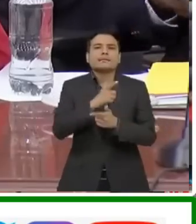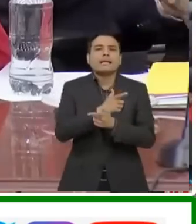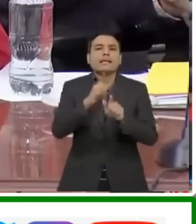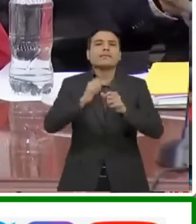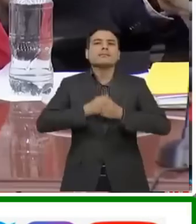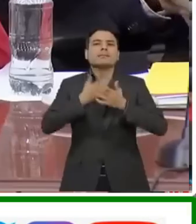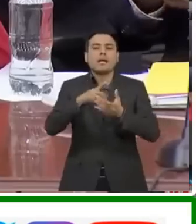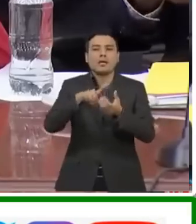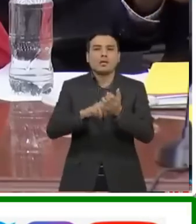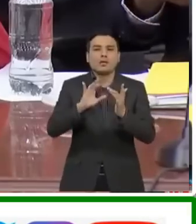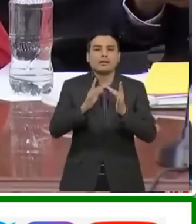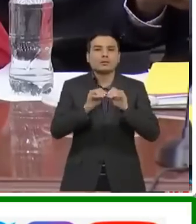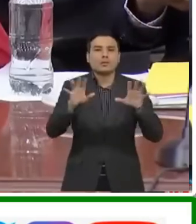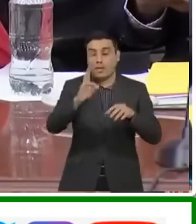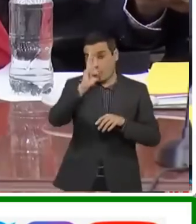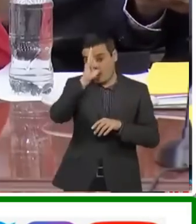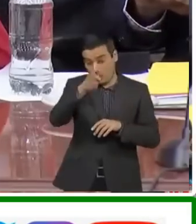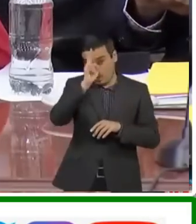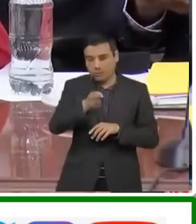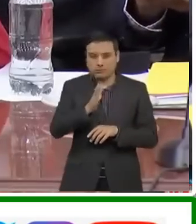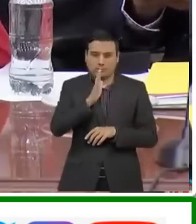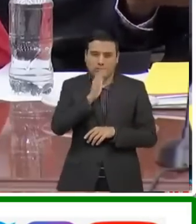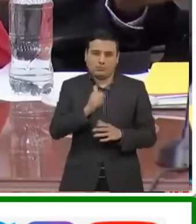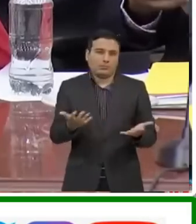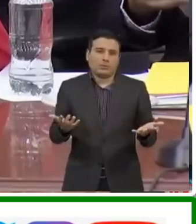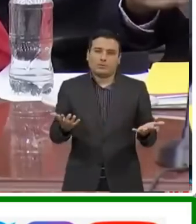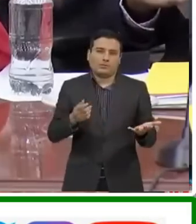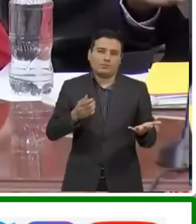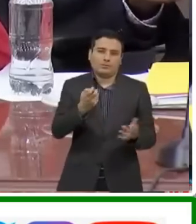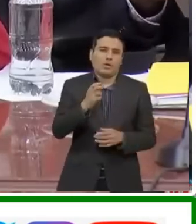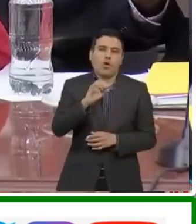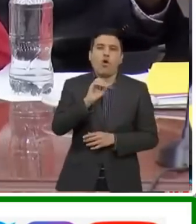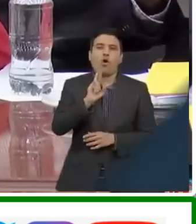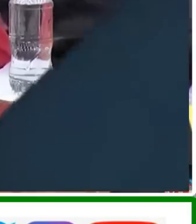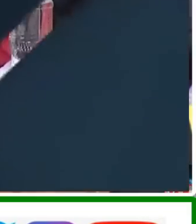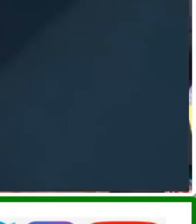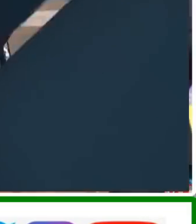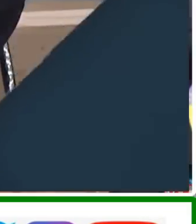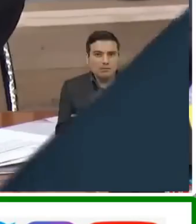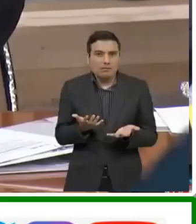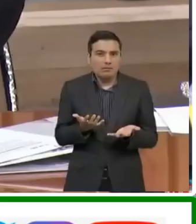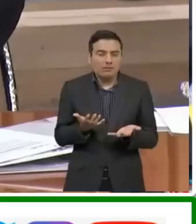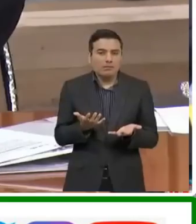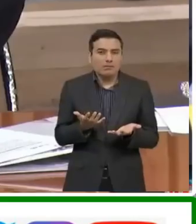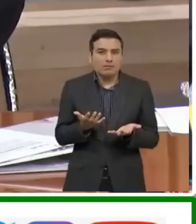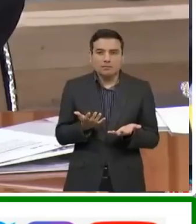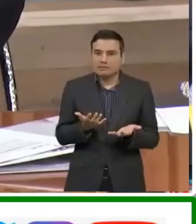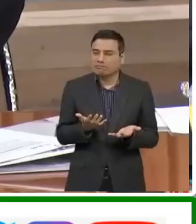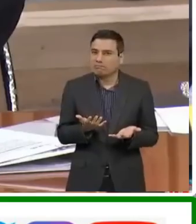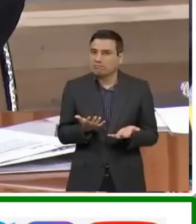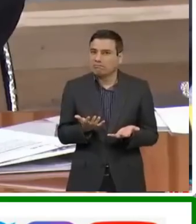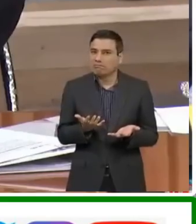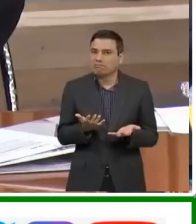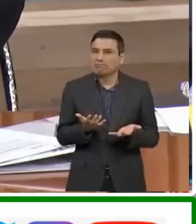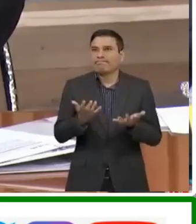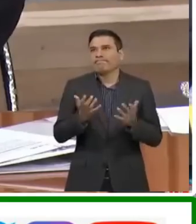sociales, pues me parece orwelliano, así lo describiría yo. Muchísimas gracias, es cuanto. Me parece, yo